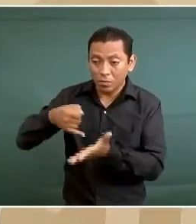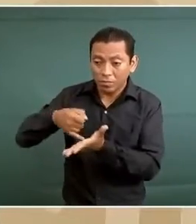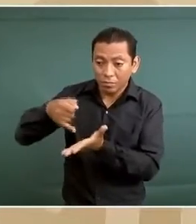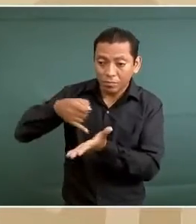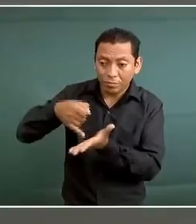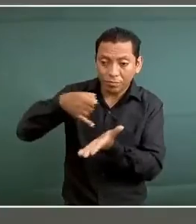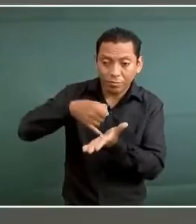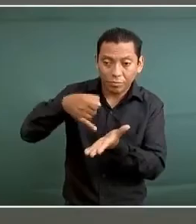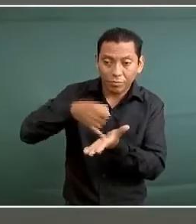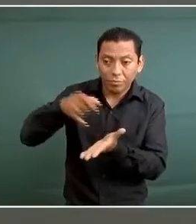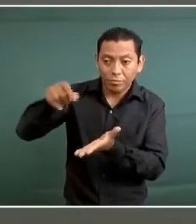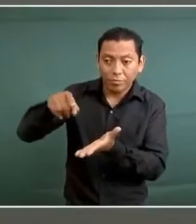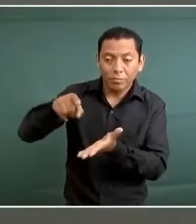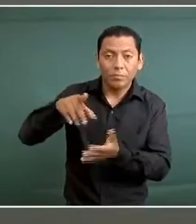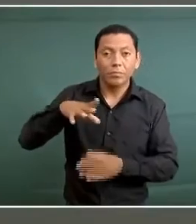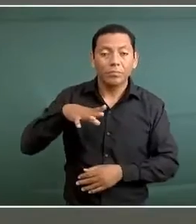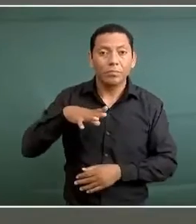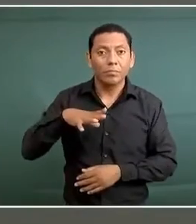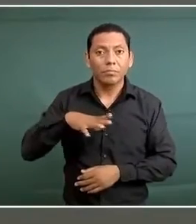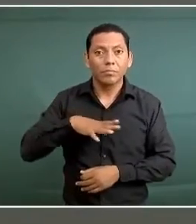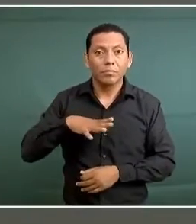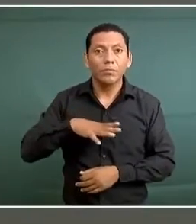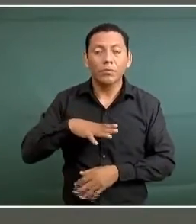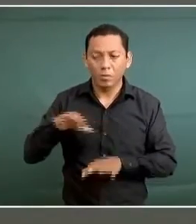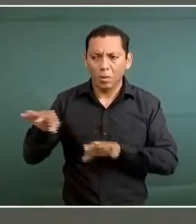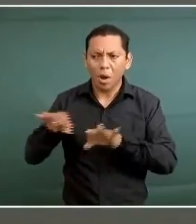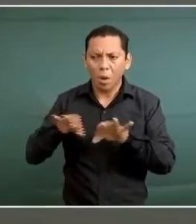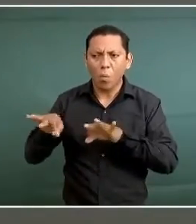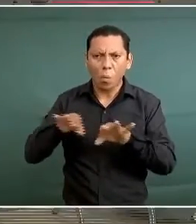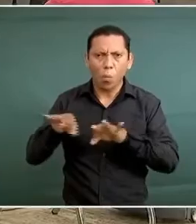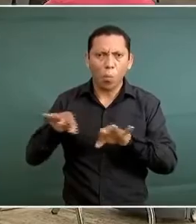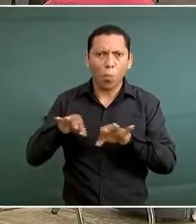tienen empleo